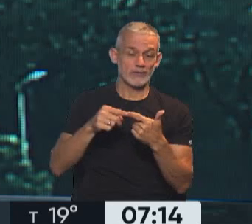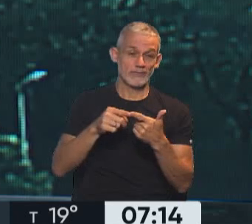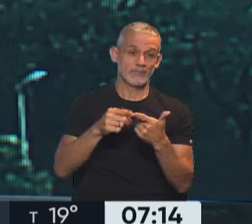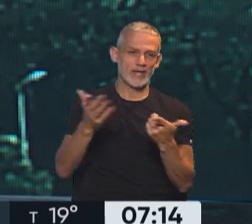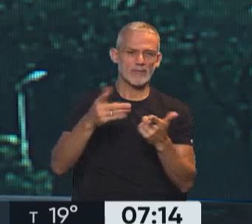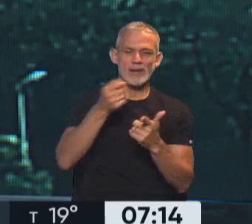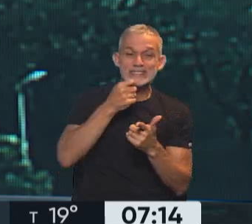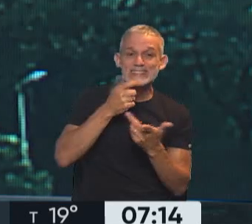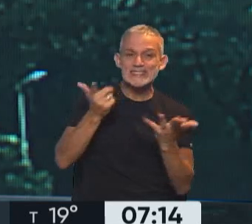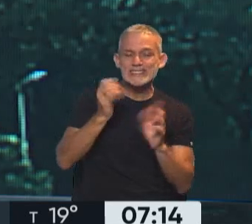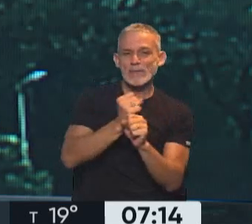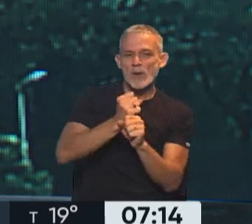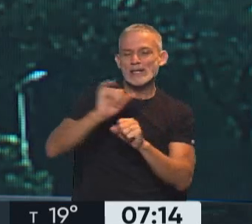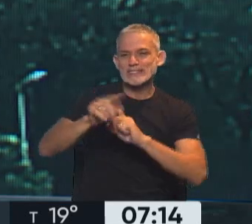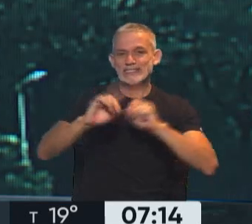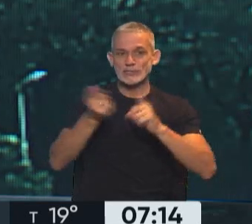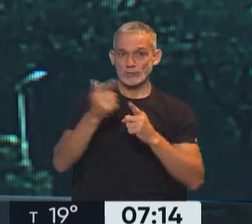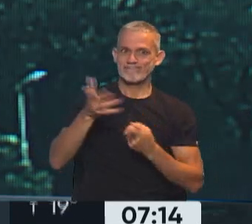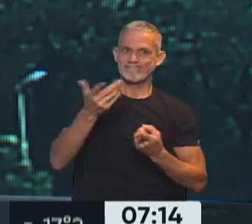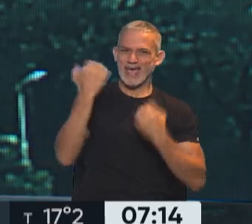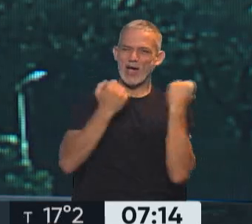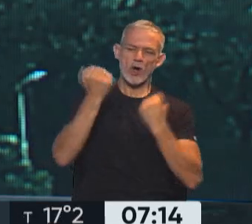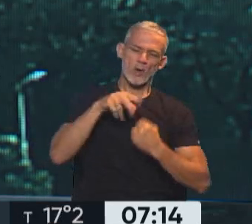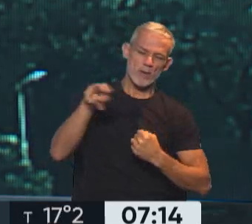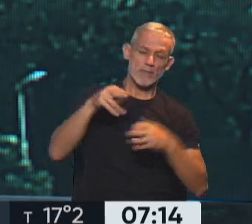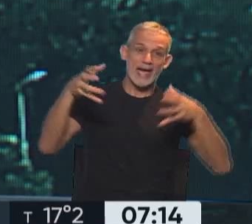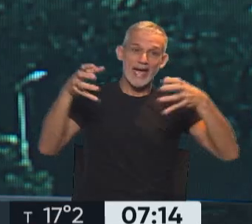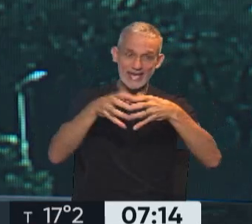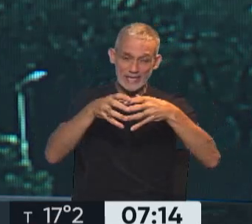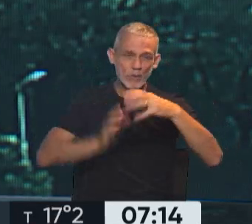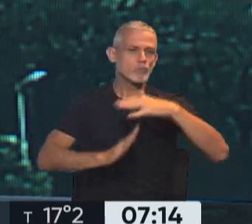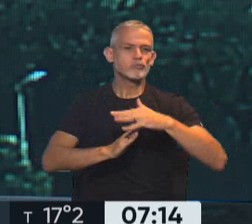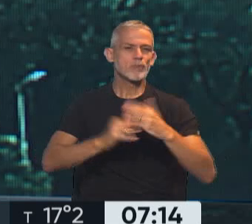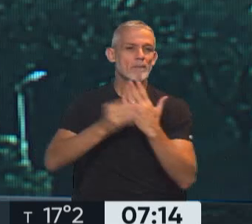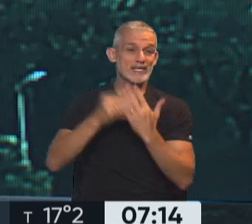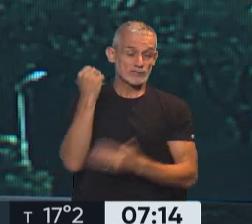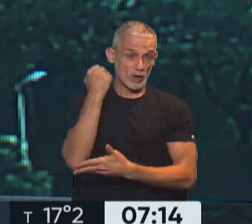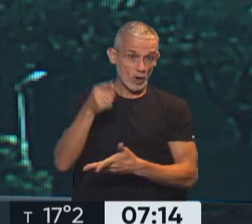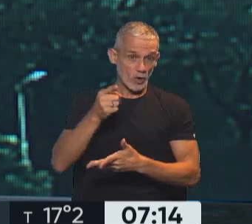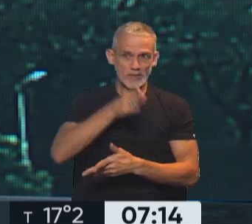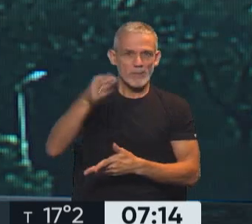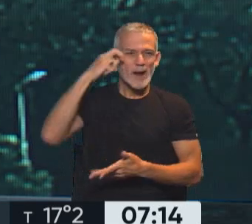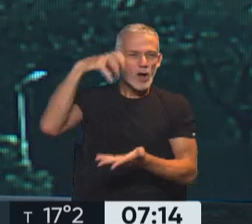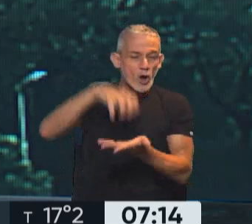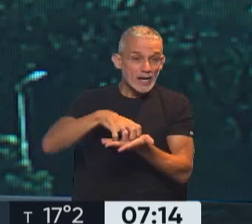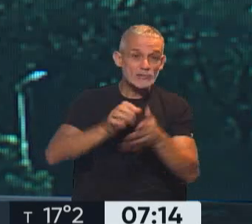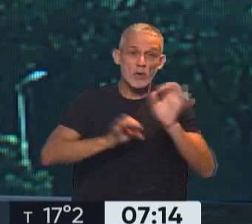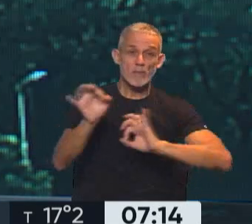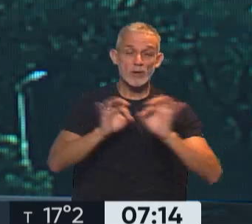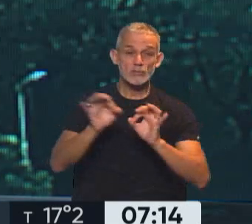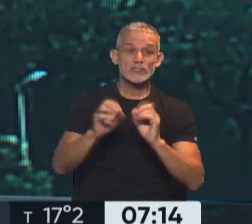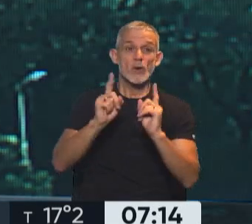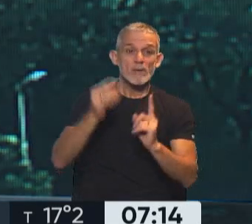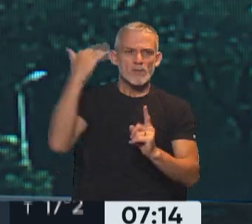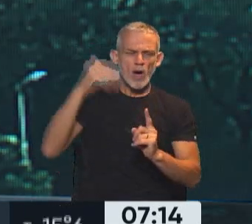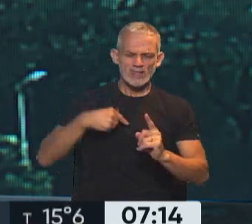la aprobación porque todas las miradas económicas también están en el equipo encabezado por Martín Guzmán, que va al Congreso con un proyecto que no es el que